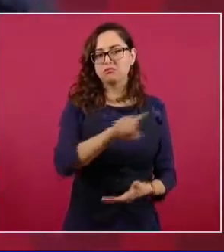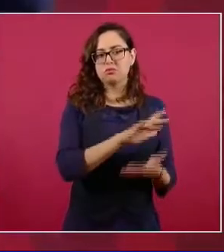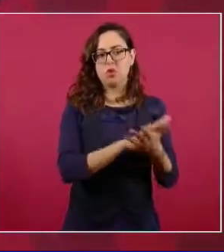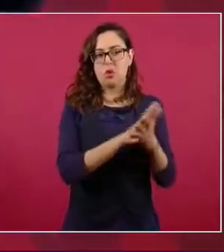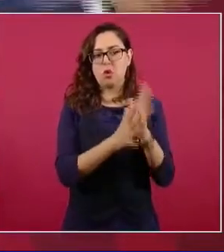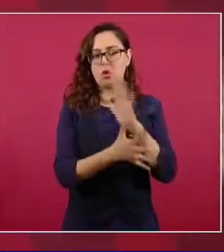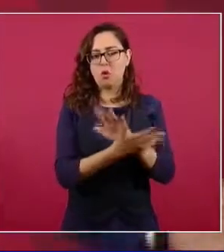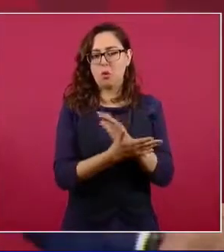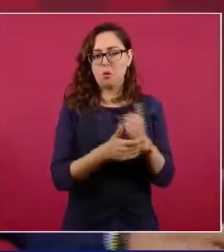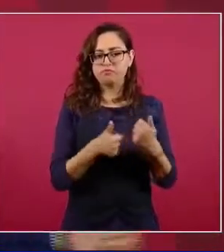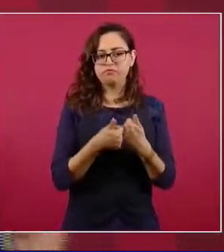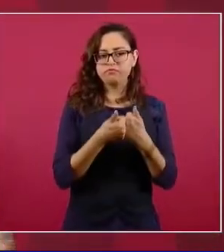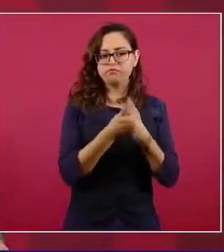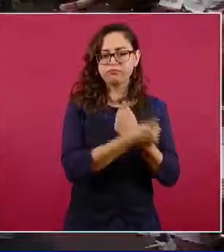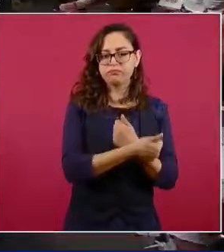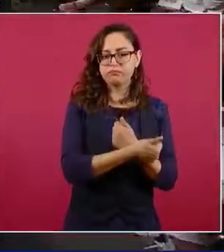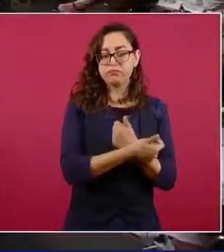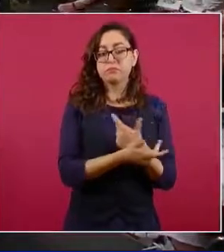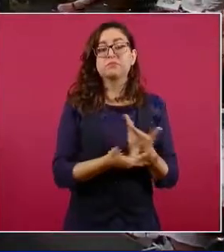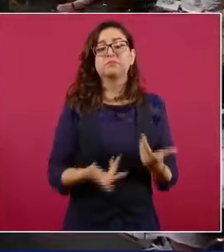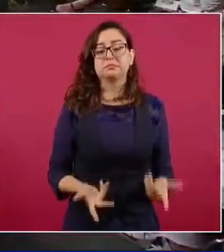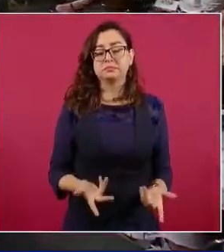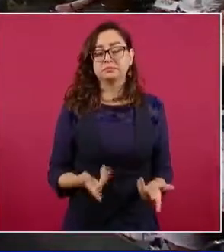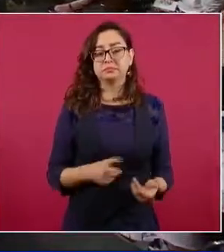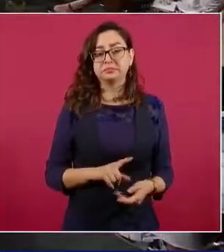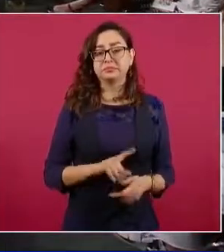¿Qué pasó después?